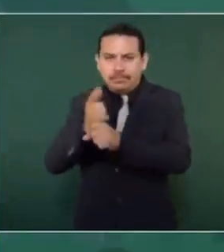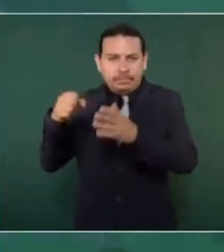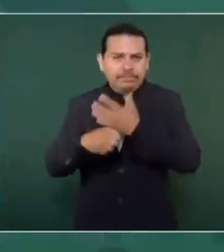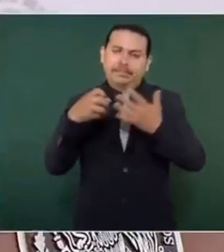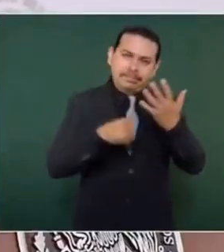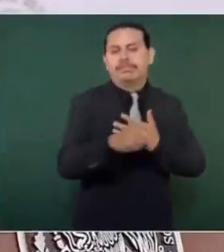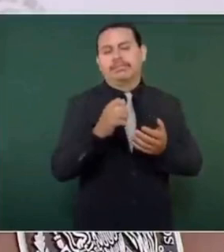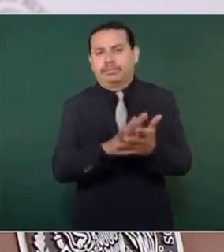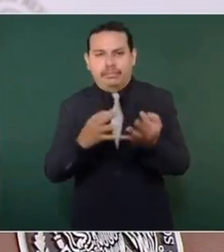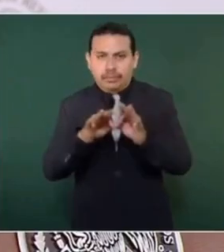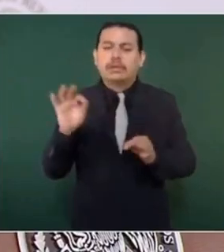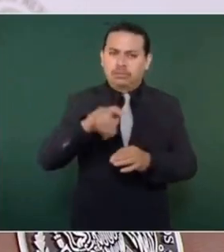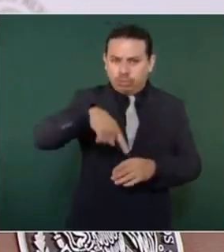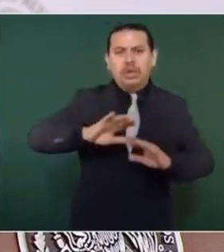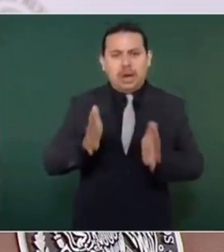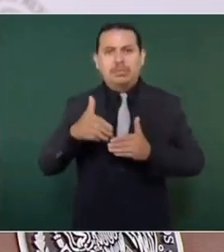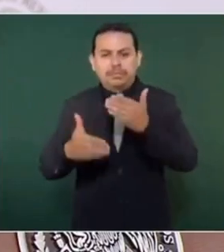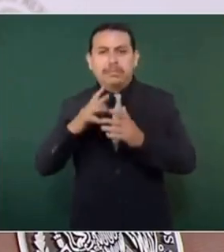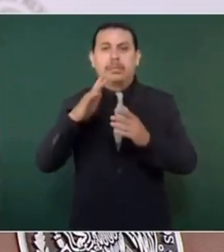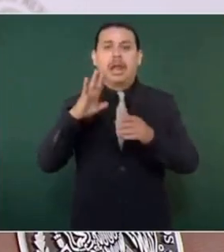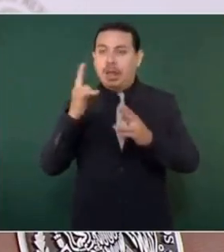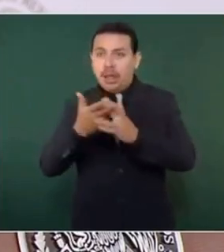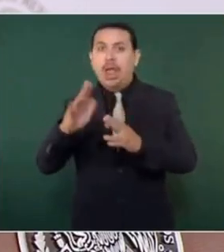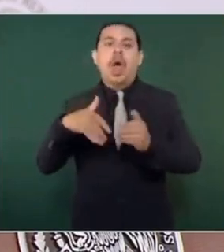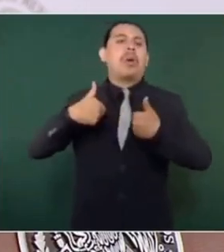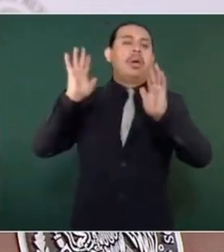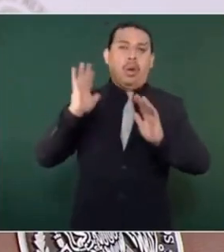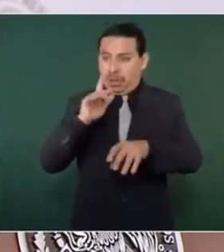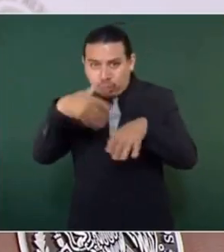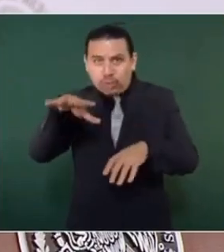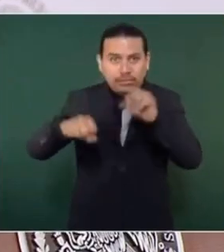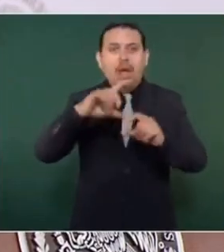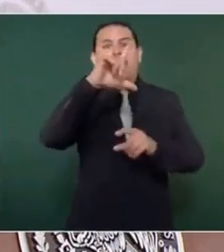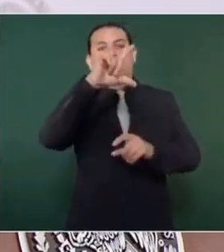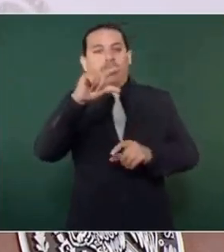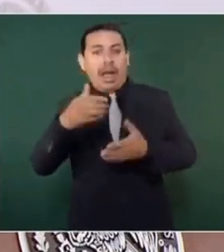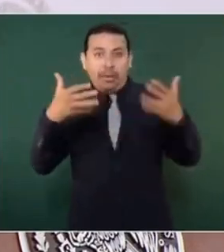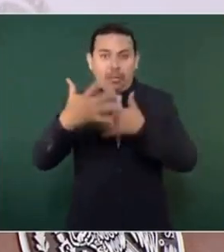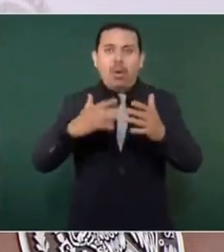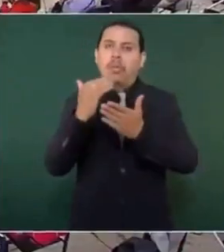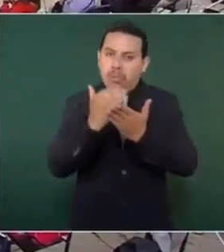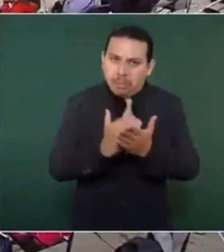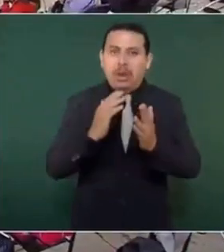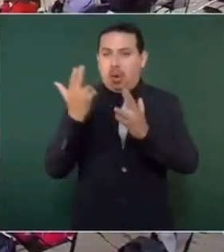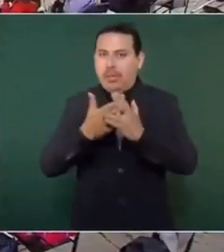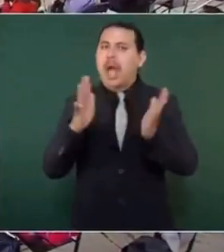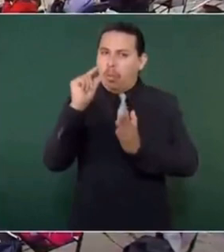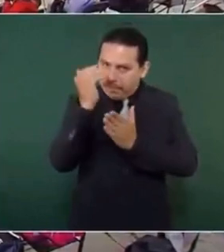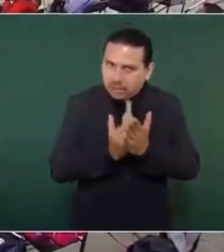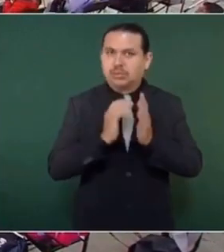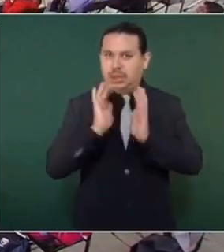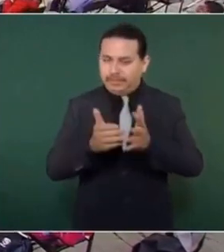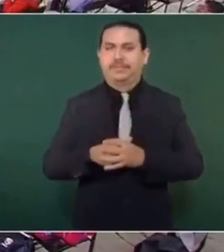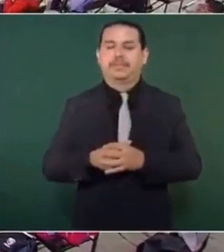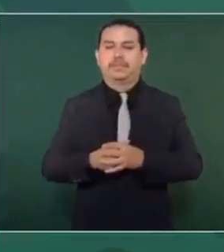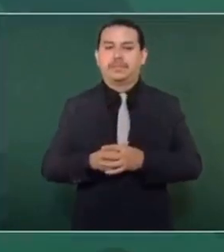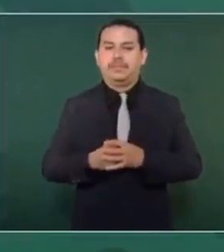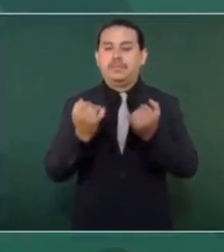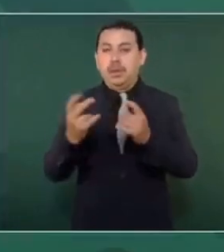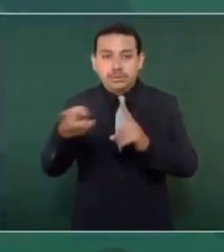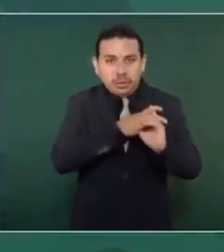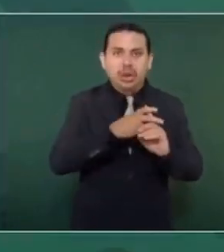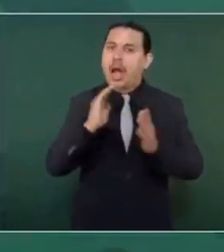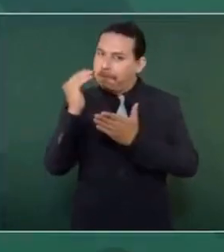logramos empezar a bajar la violencia en homicidios. Lo mismo en